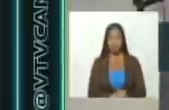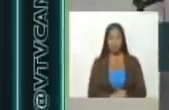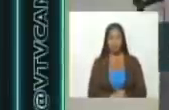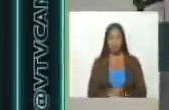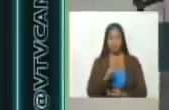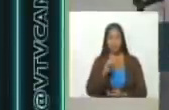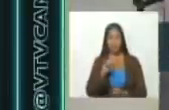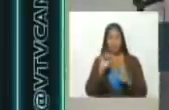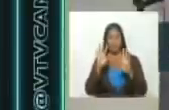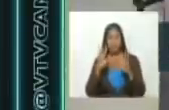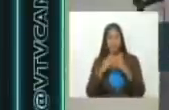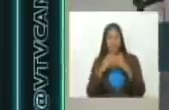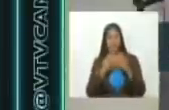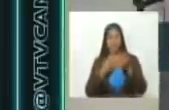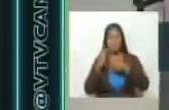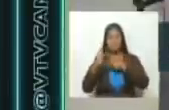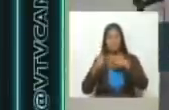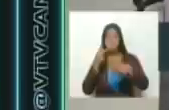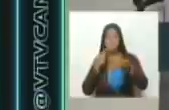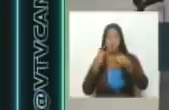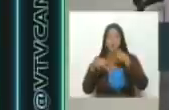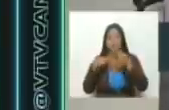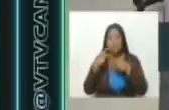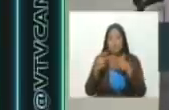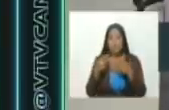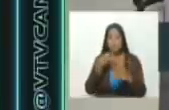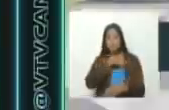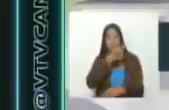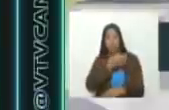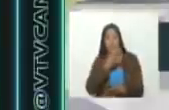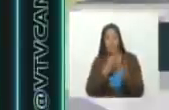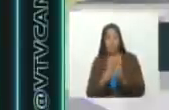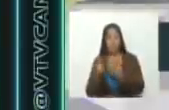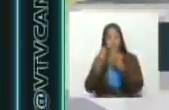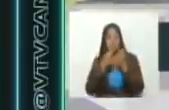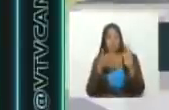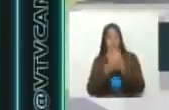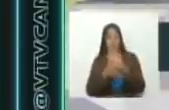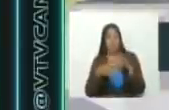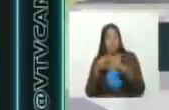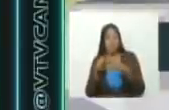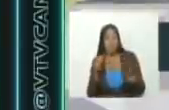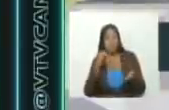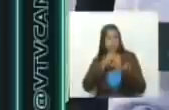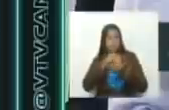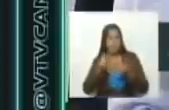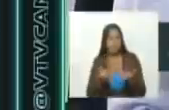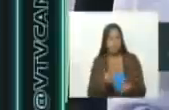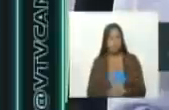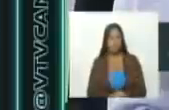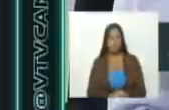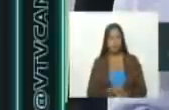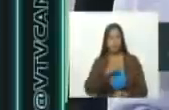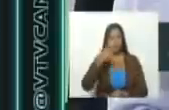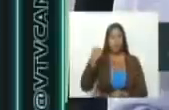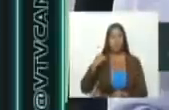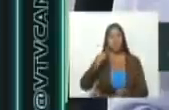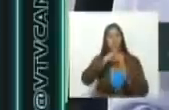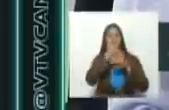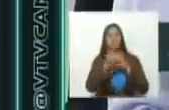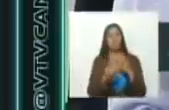para todo, para las políticas sociales. Claro, pero si lo enfocamos en el tema económico, ¿cómo se aplica nosotros allí? Nosotros tenemos muchísimos